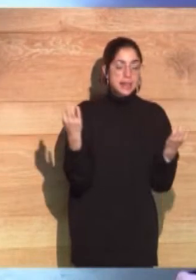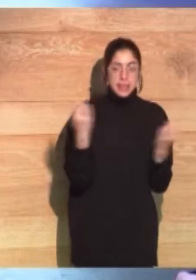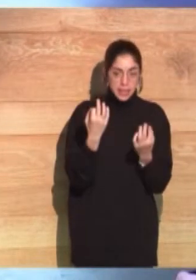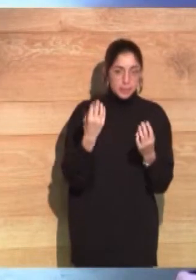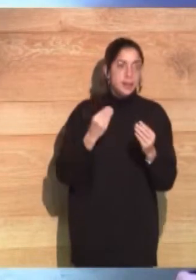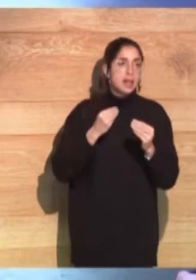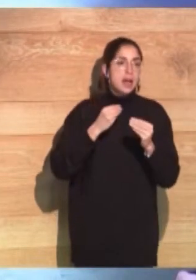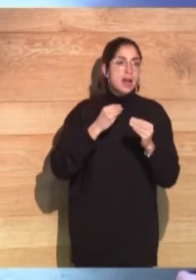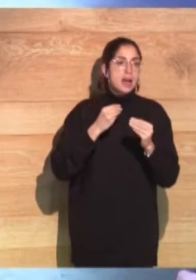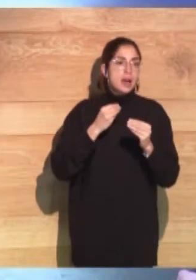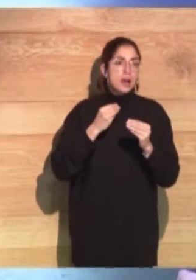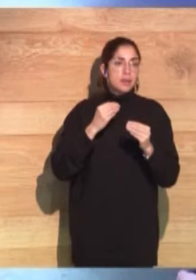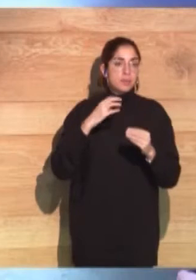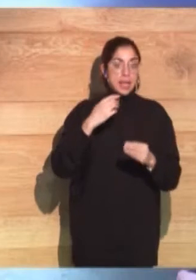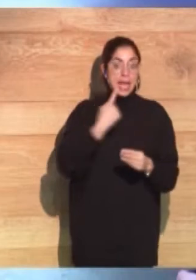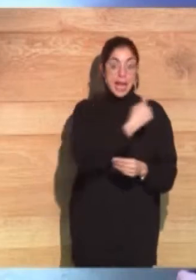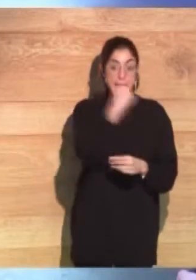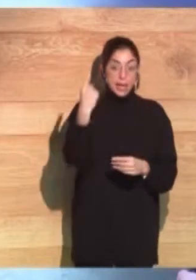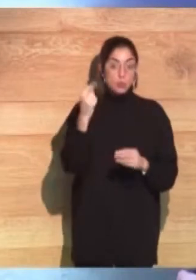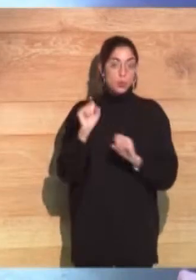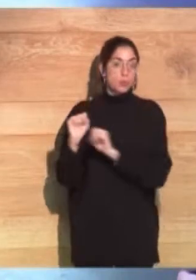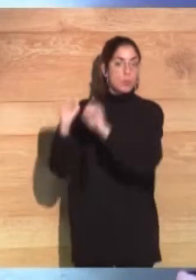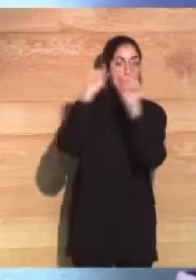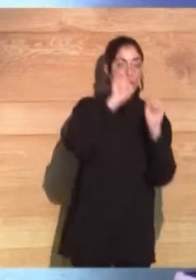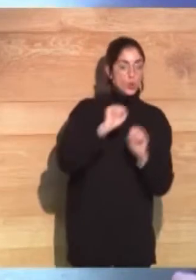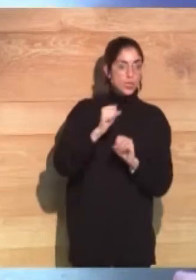tienen que protegerse mejor a sí mismos.